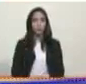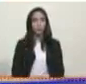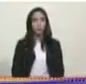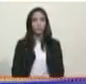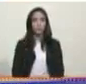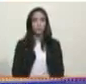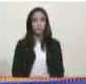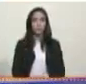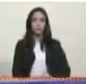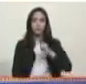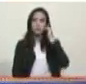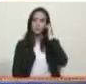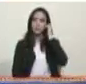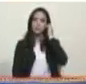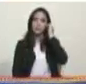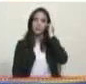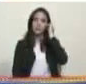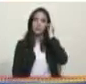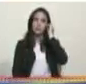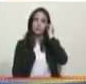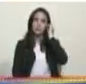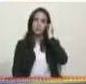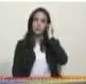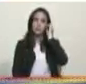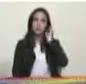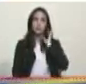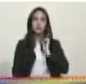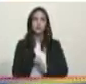raro, salvo los secretos de...